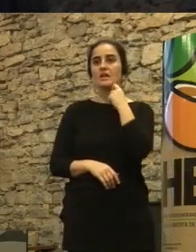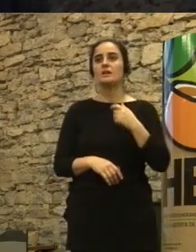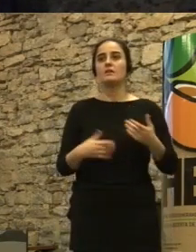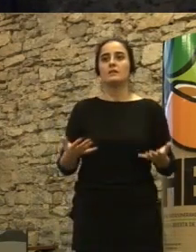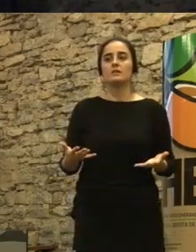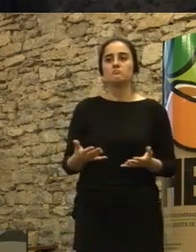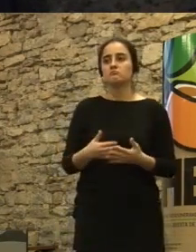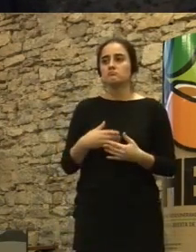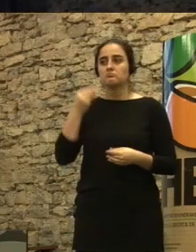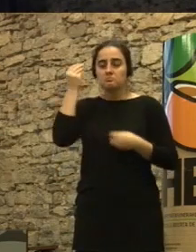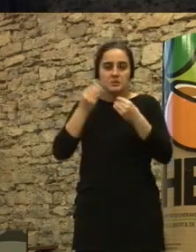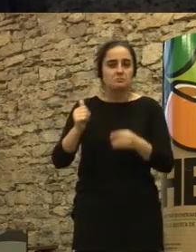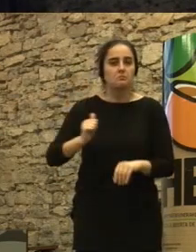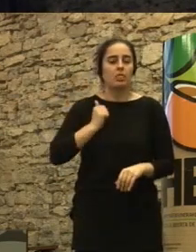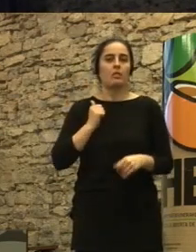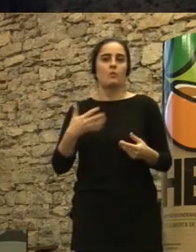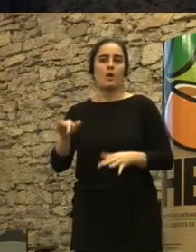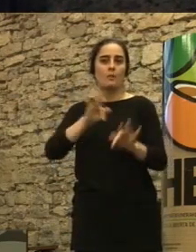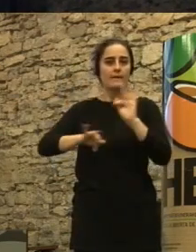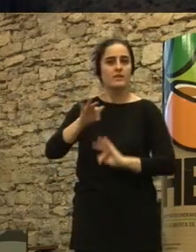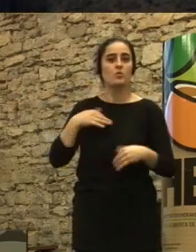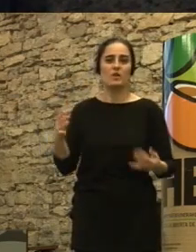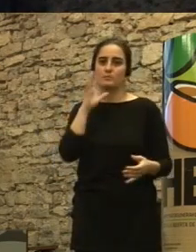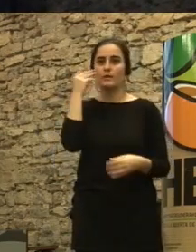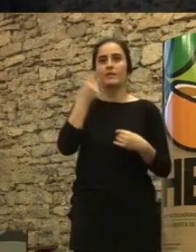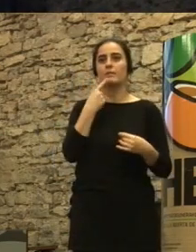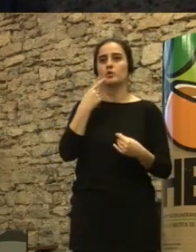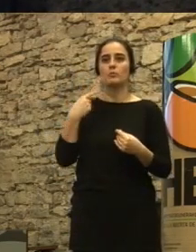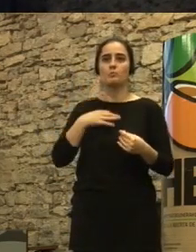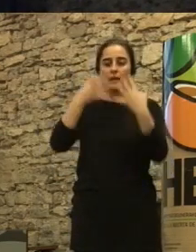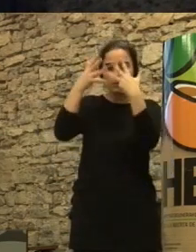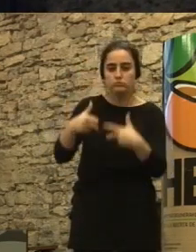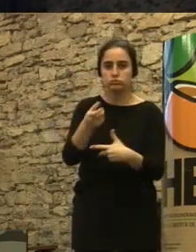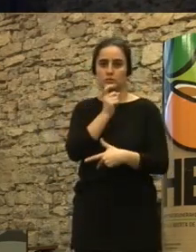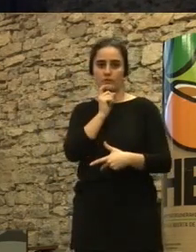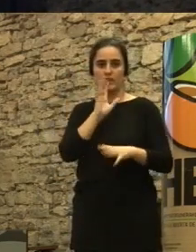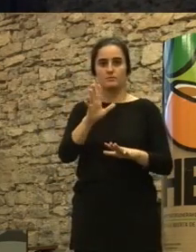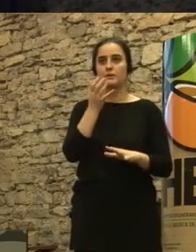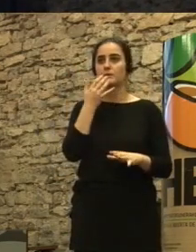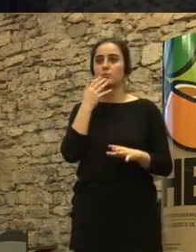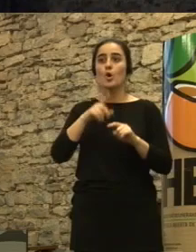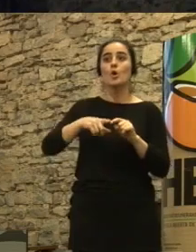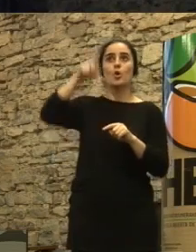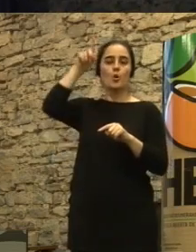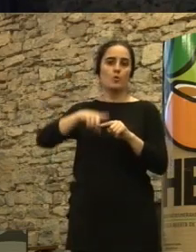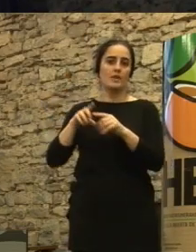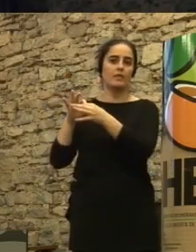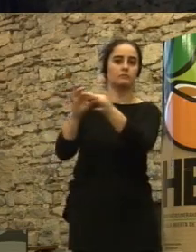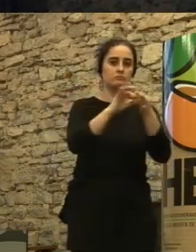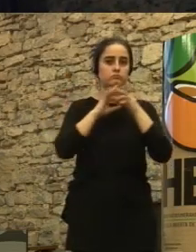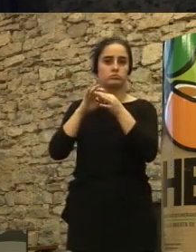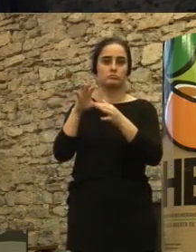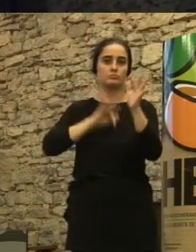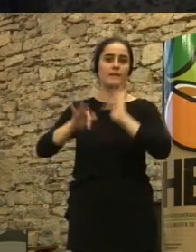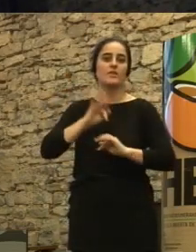qué posibilidades tiene? Hablamos de lo difícilmente cuantificable, ¿no, Rosa? Pero una comunidad cohesionada, porque esto